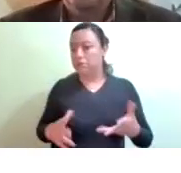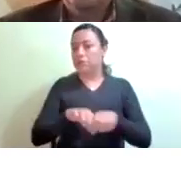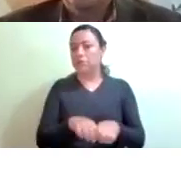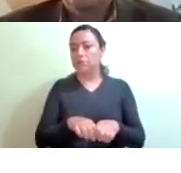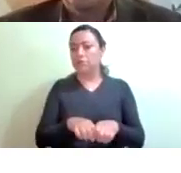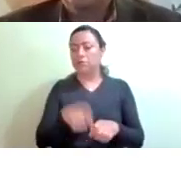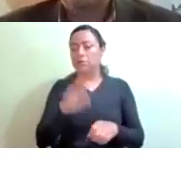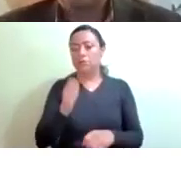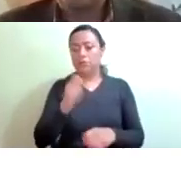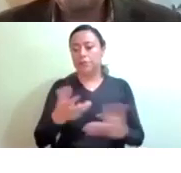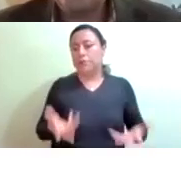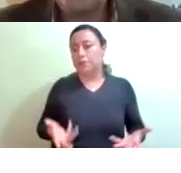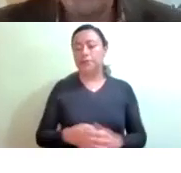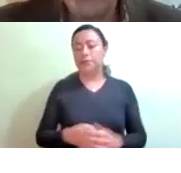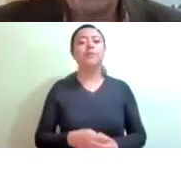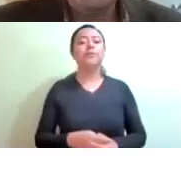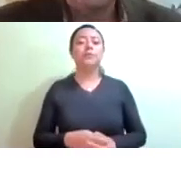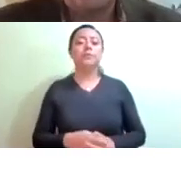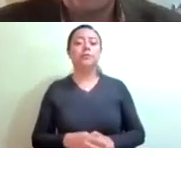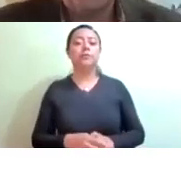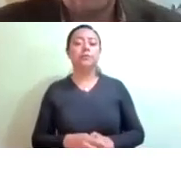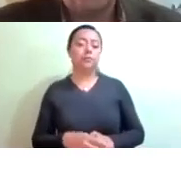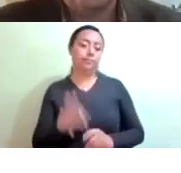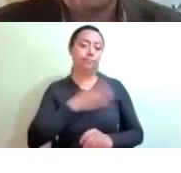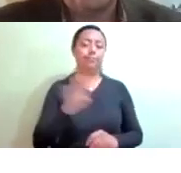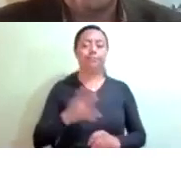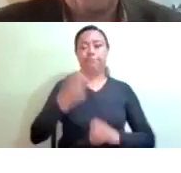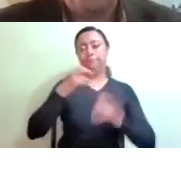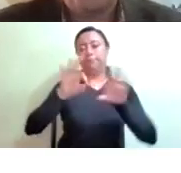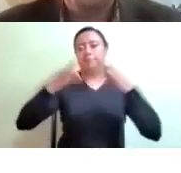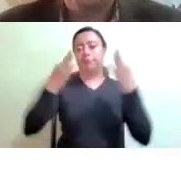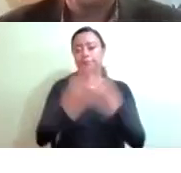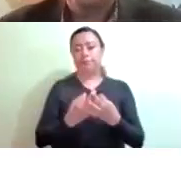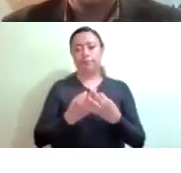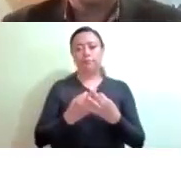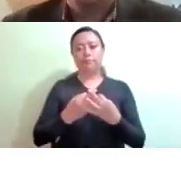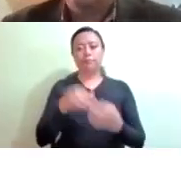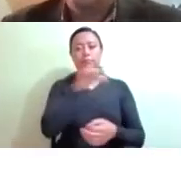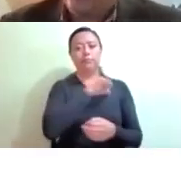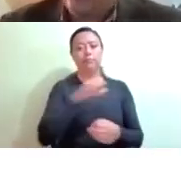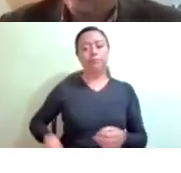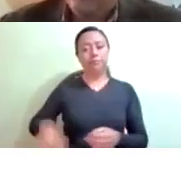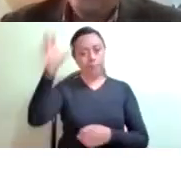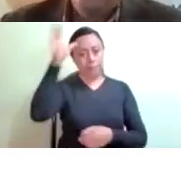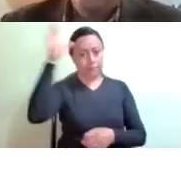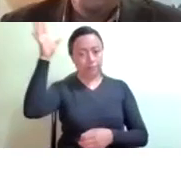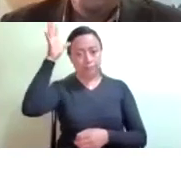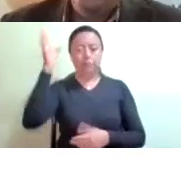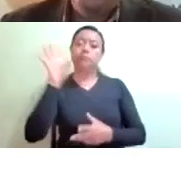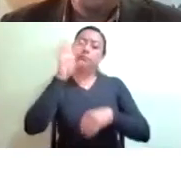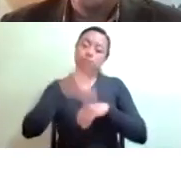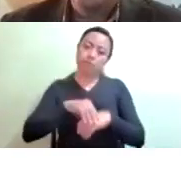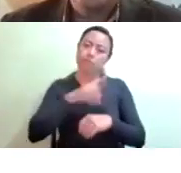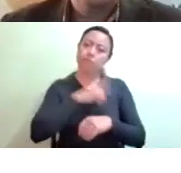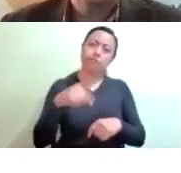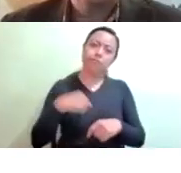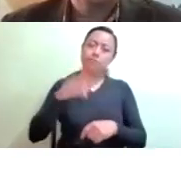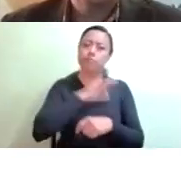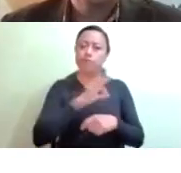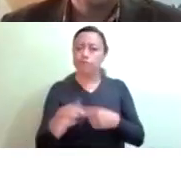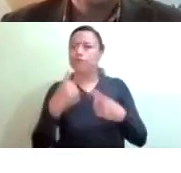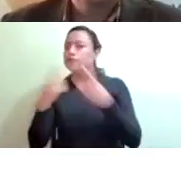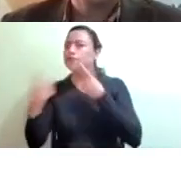¿no? Y bueno, este formato en Cuauhtémoc, les digo, permite tener esa retroalimentación y entre